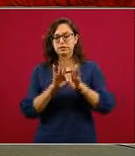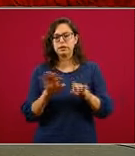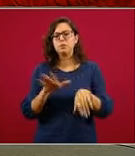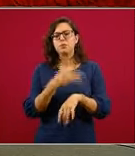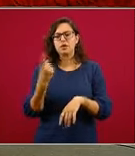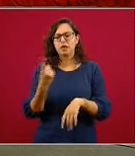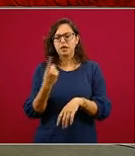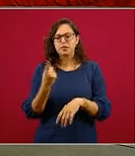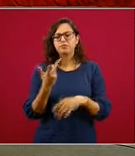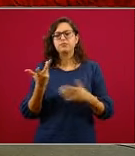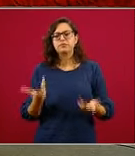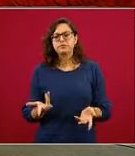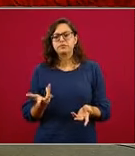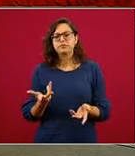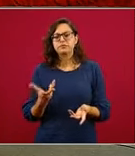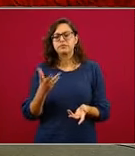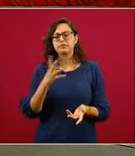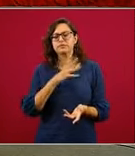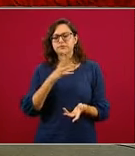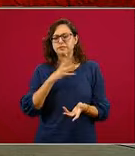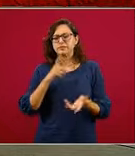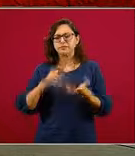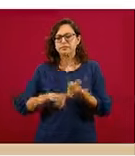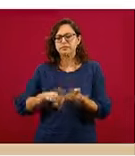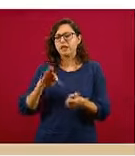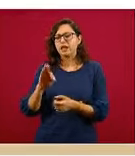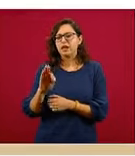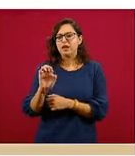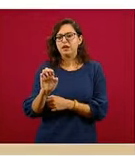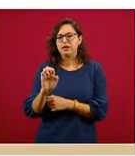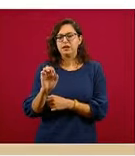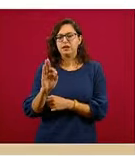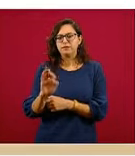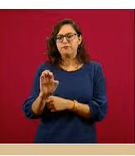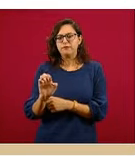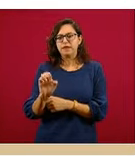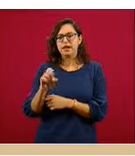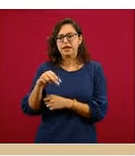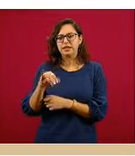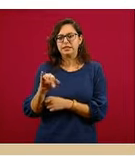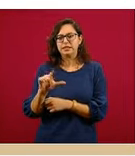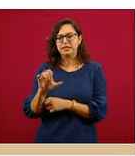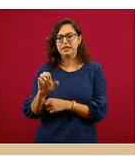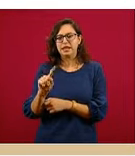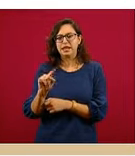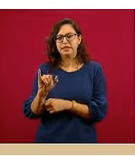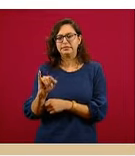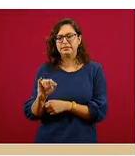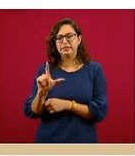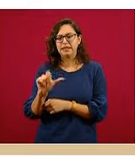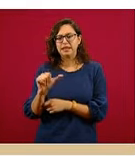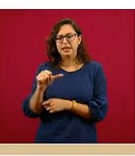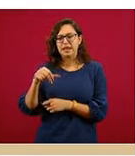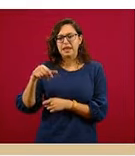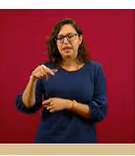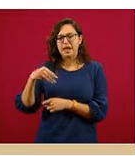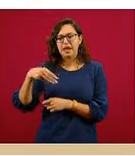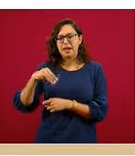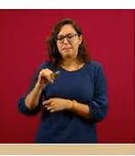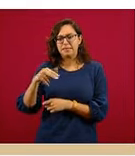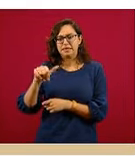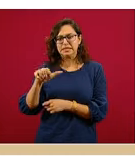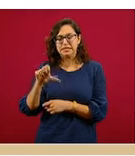que pertenecen a un grupo de moléculas llamadas feniletilaminas. Es un grupo muy grande de sustancias que se